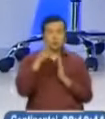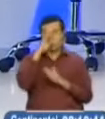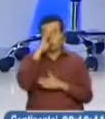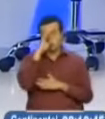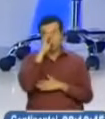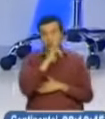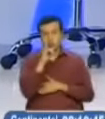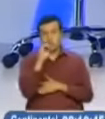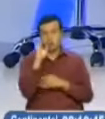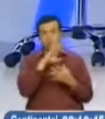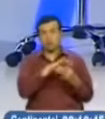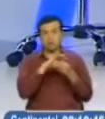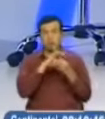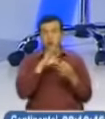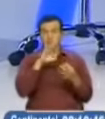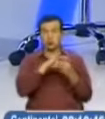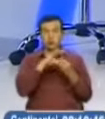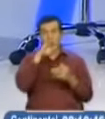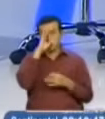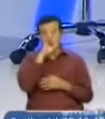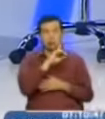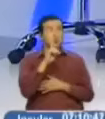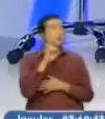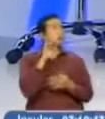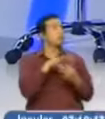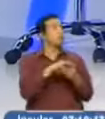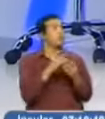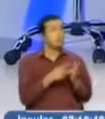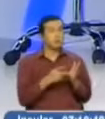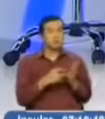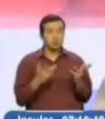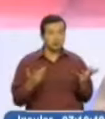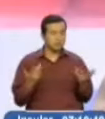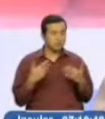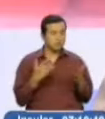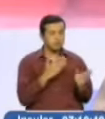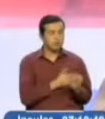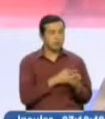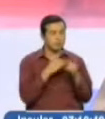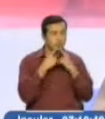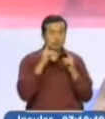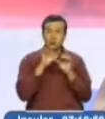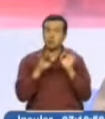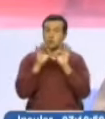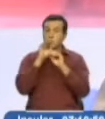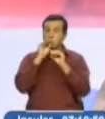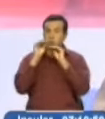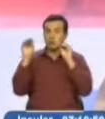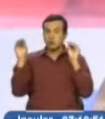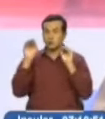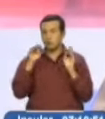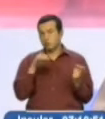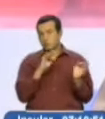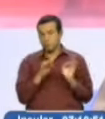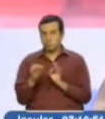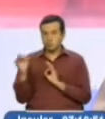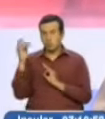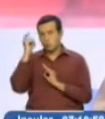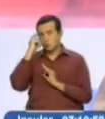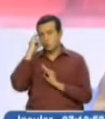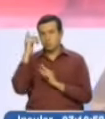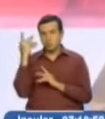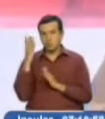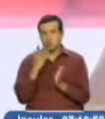que se alineó con la derecha ecuatoriana? Es que, como yo te decía, creo que ahí es importante hacer distinciones. Es decir, me parece que